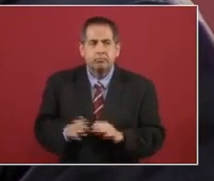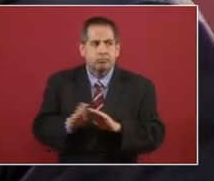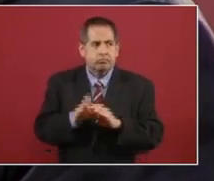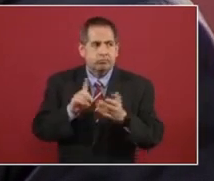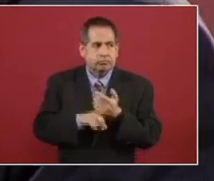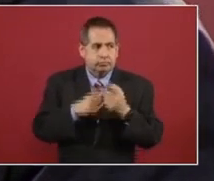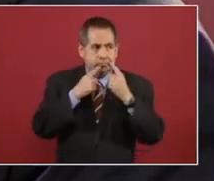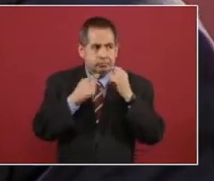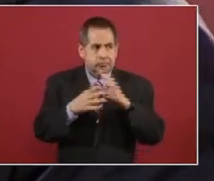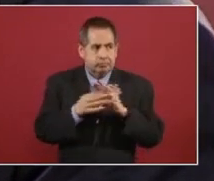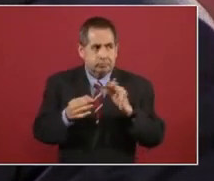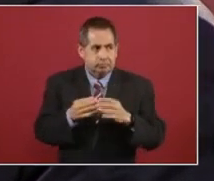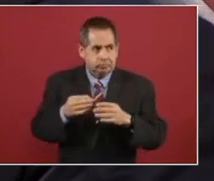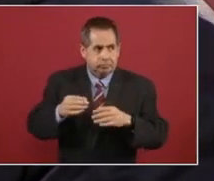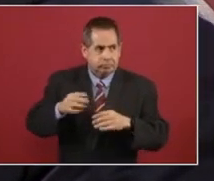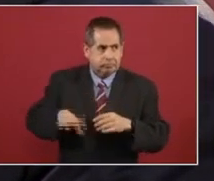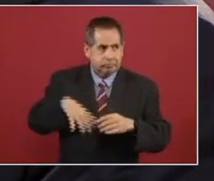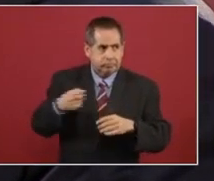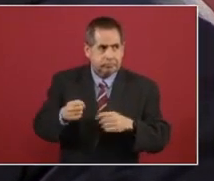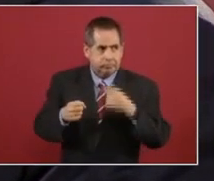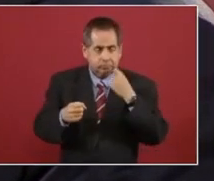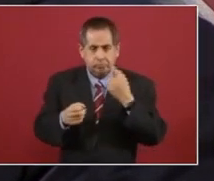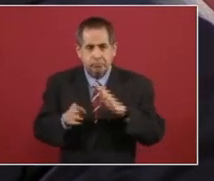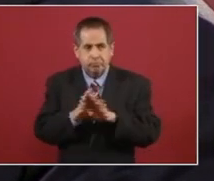que han abusado.